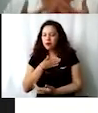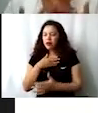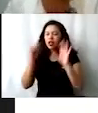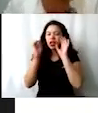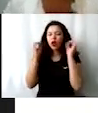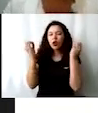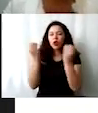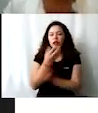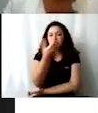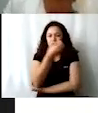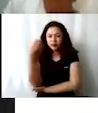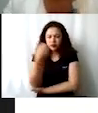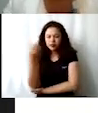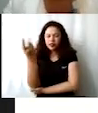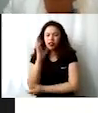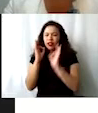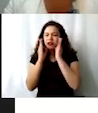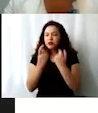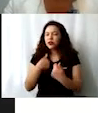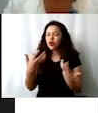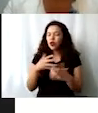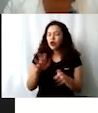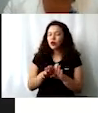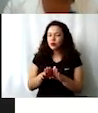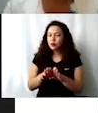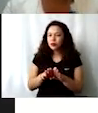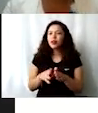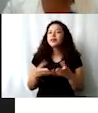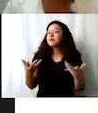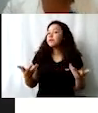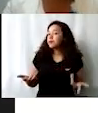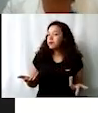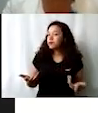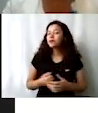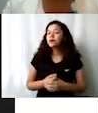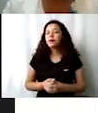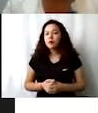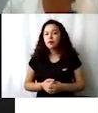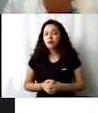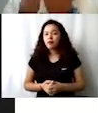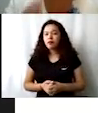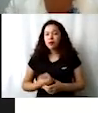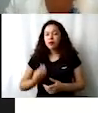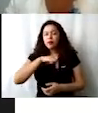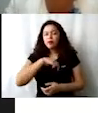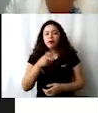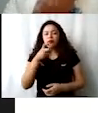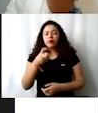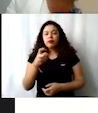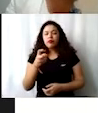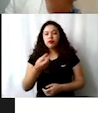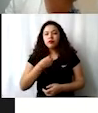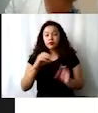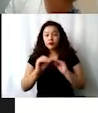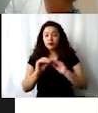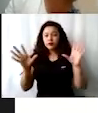organización en este modelo, es cuando nosotros podemos tener esa visión esa visión que precisamente el